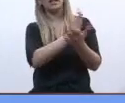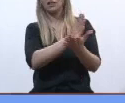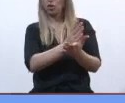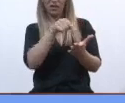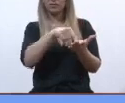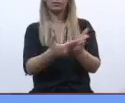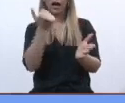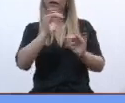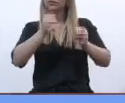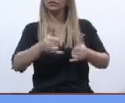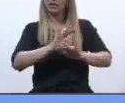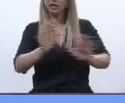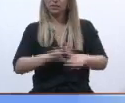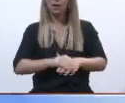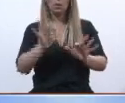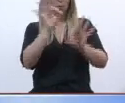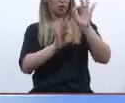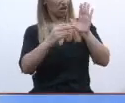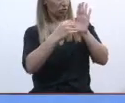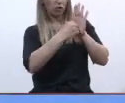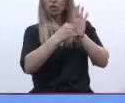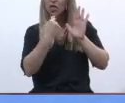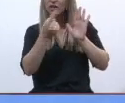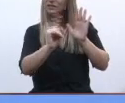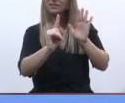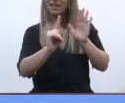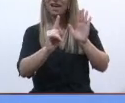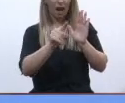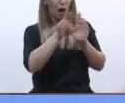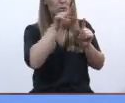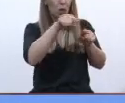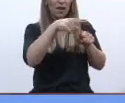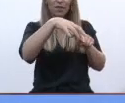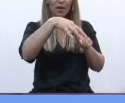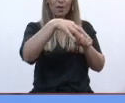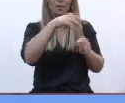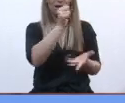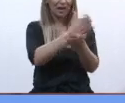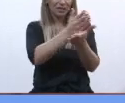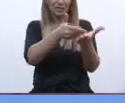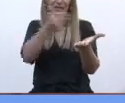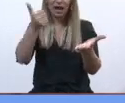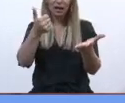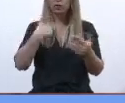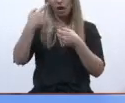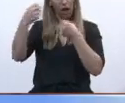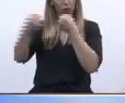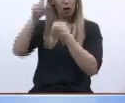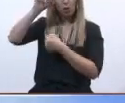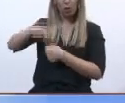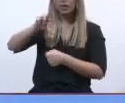lo hace este proyecto, no se anima. Y estoy muy de acuerdo con el doctor Rosati. Nosotros